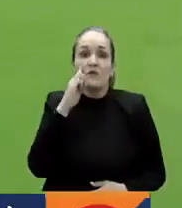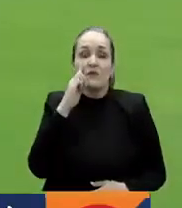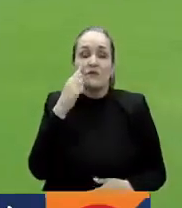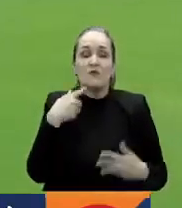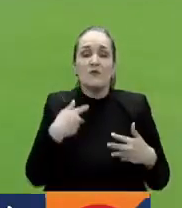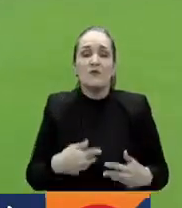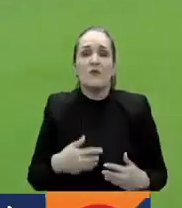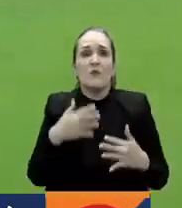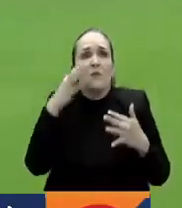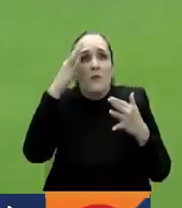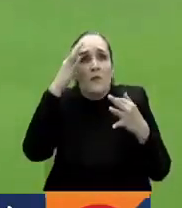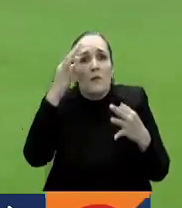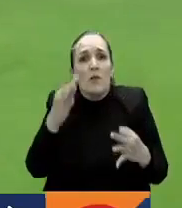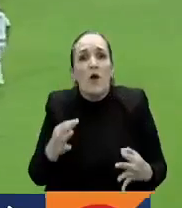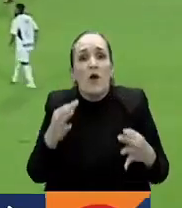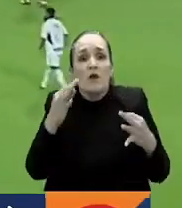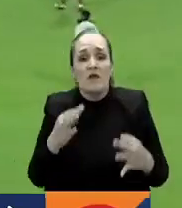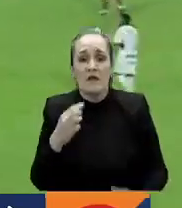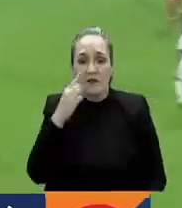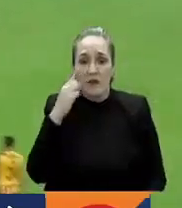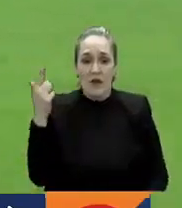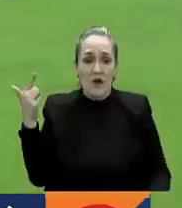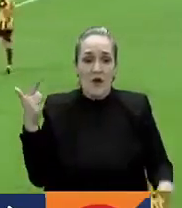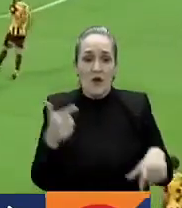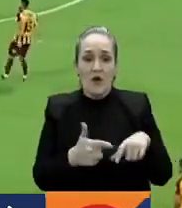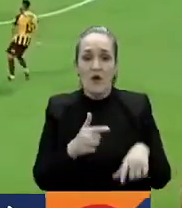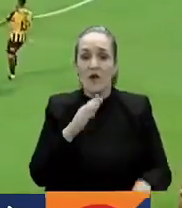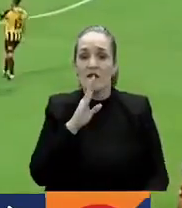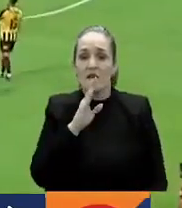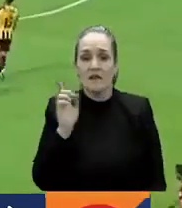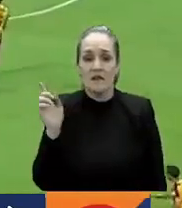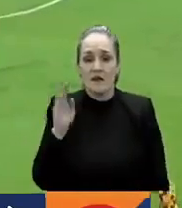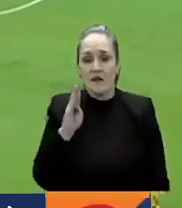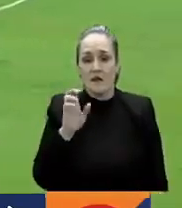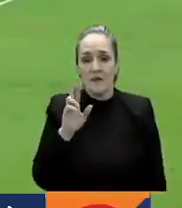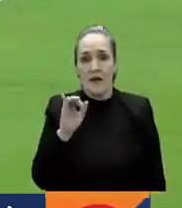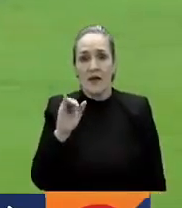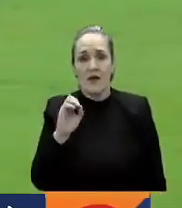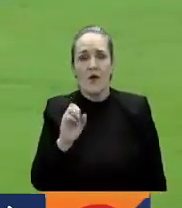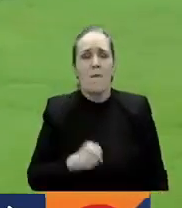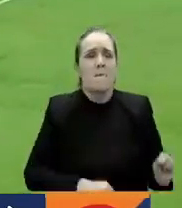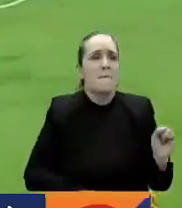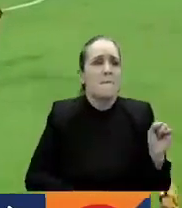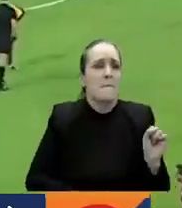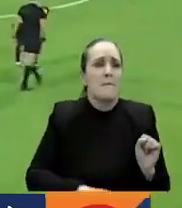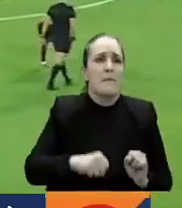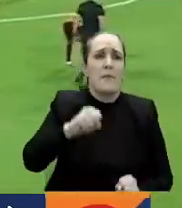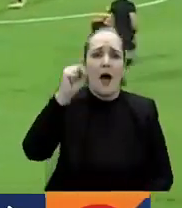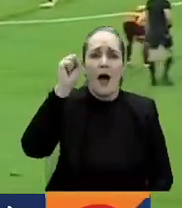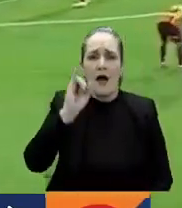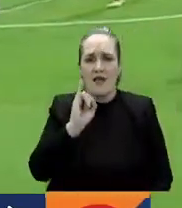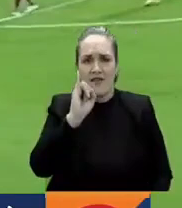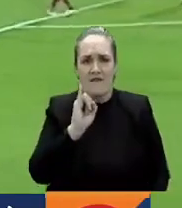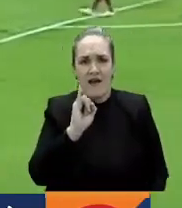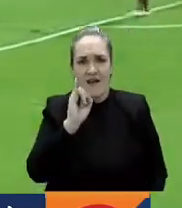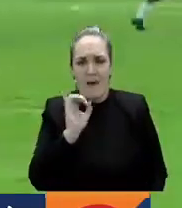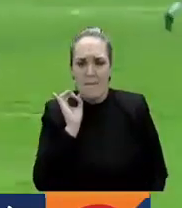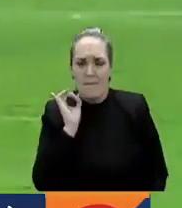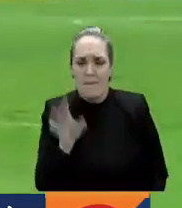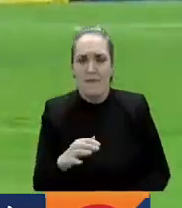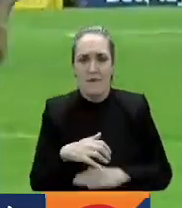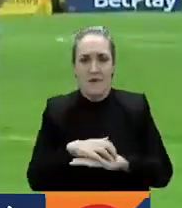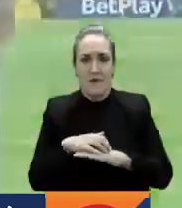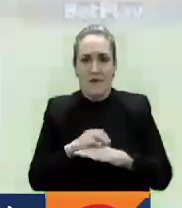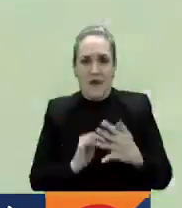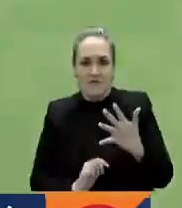o mejor, al final del partido, con este gol de Leider Berrío. El Tiburón sacó un triunfo importante en Ibagué ante Deportes Tolima y se acercó a los puestos